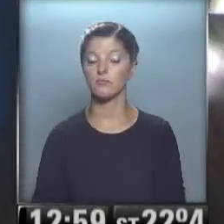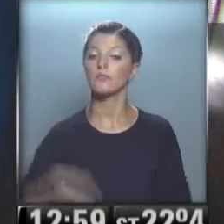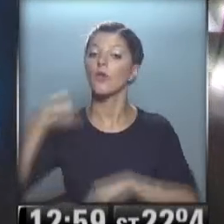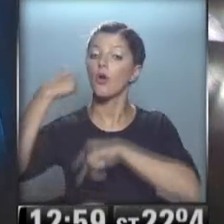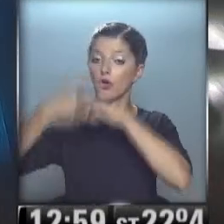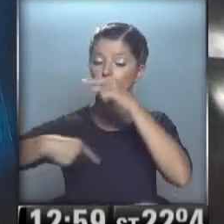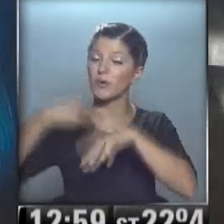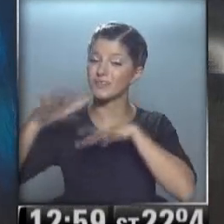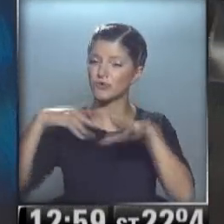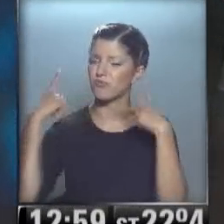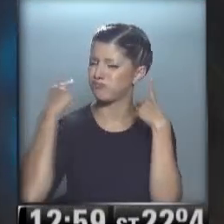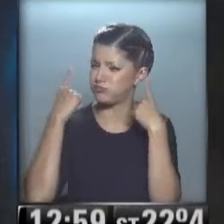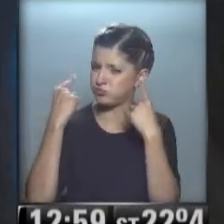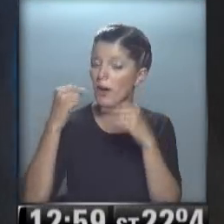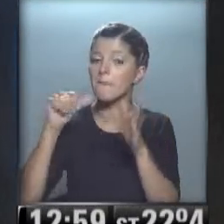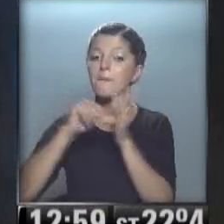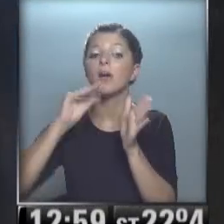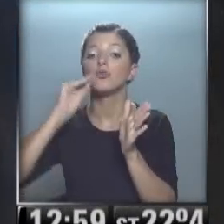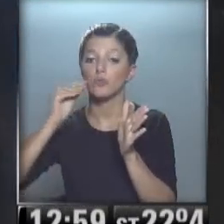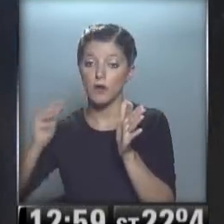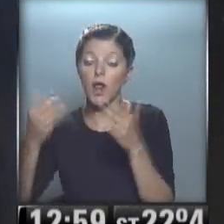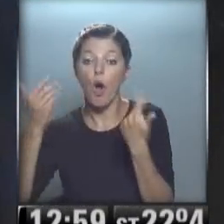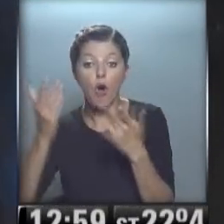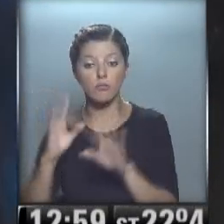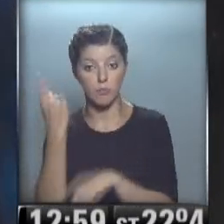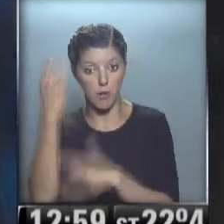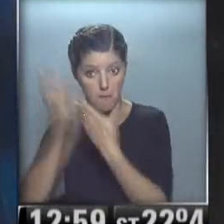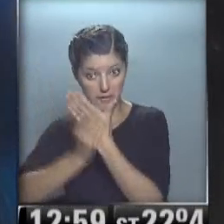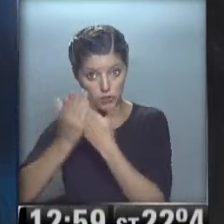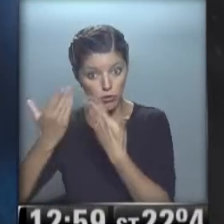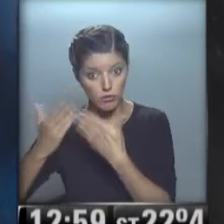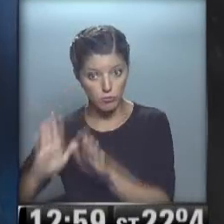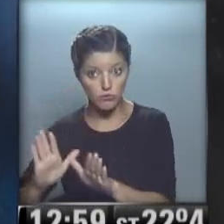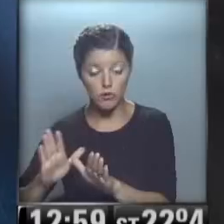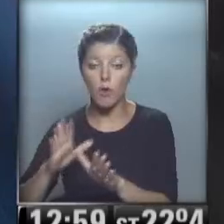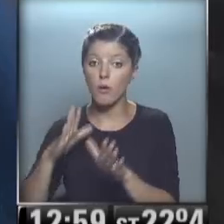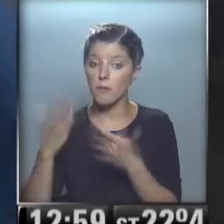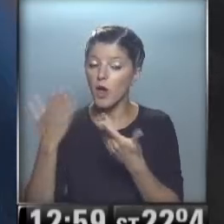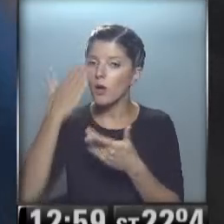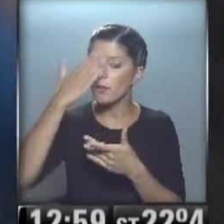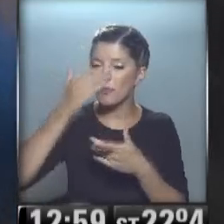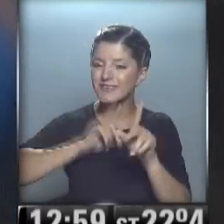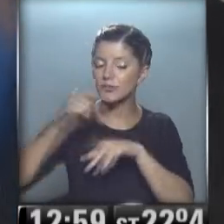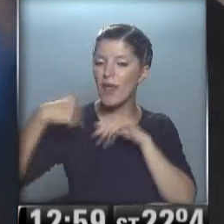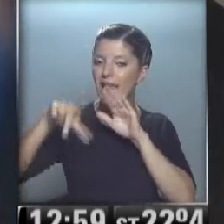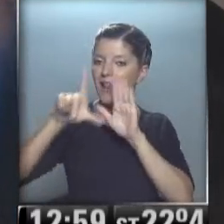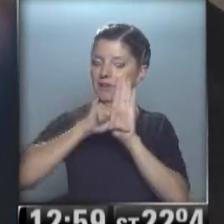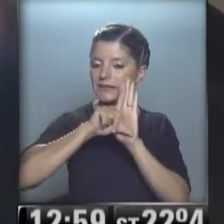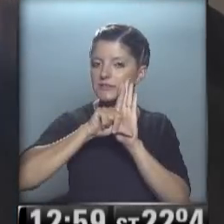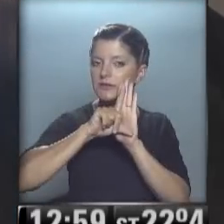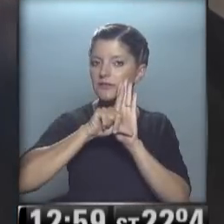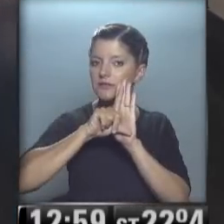Continúa la protesta en Ucrania pese a la renuncia del primer ministro y a que quedaran sin efecto las leyes